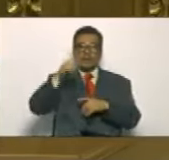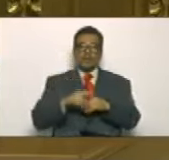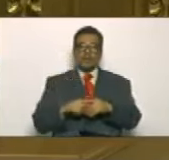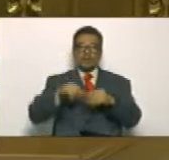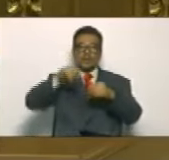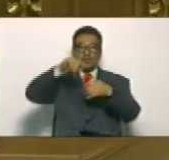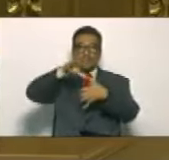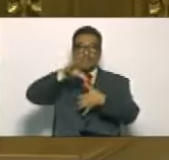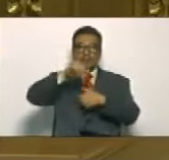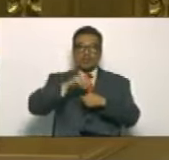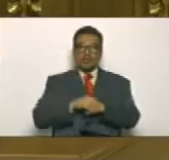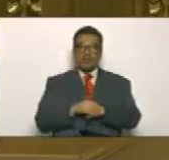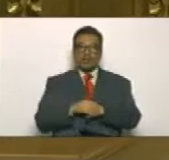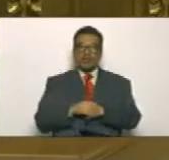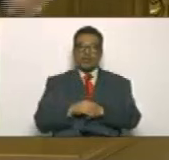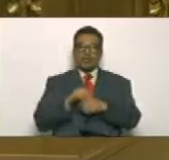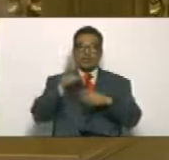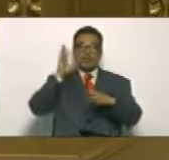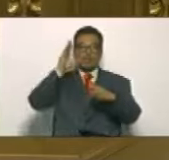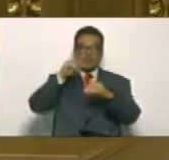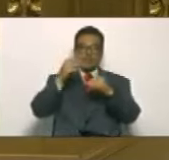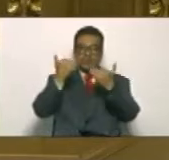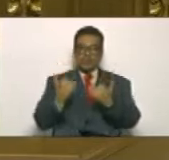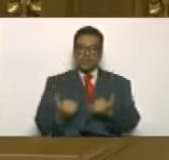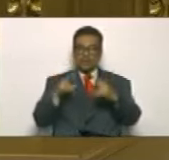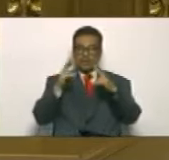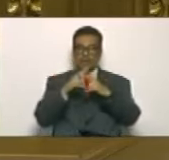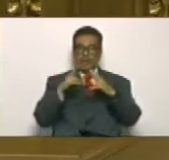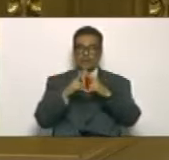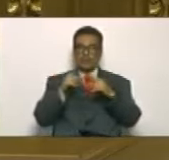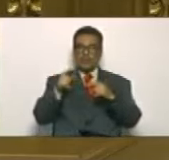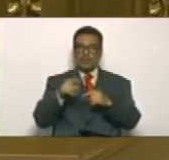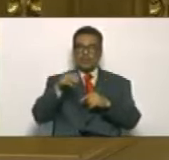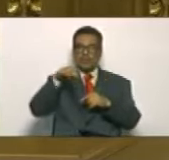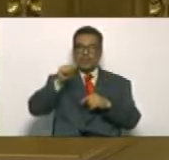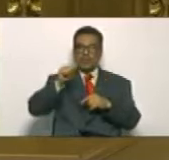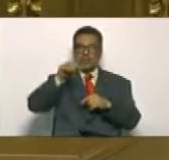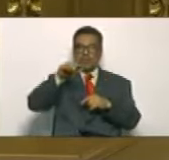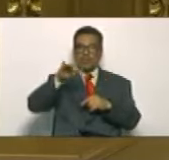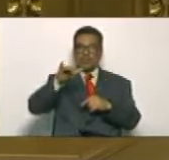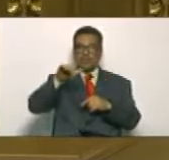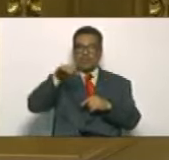América con el resultado que ya conocemos de Ayacucho.